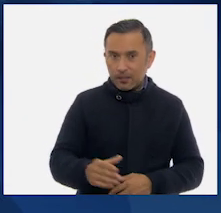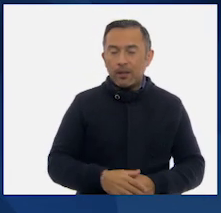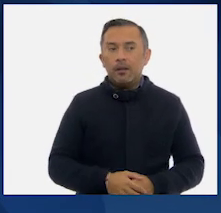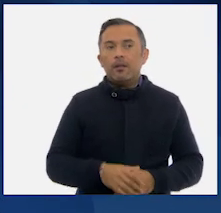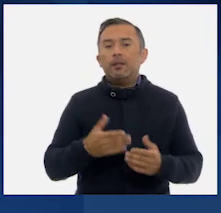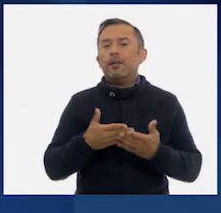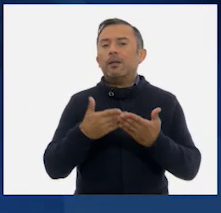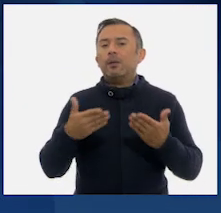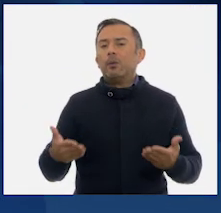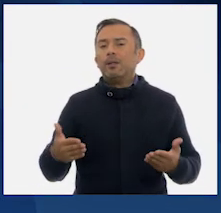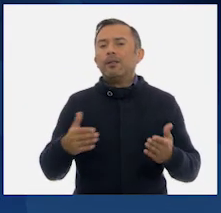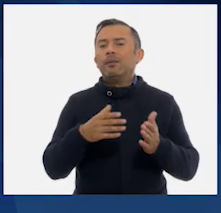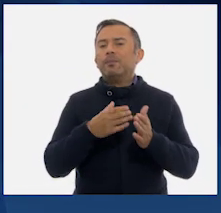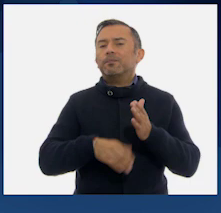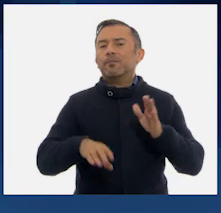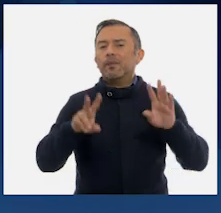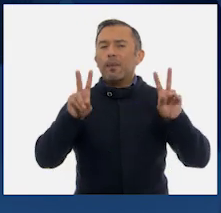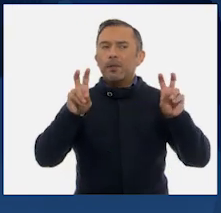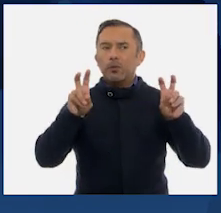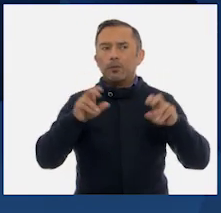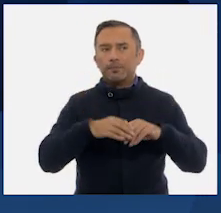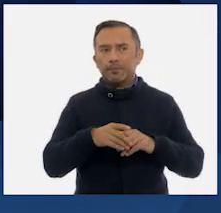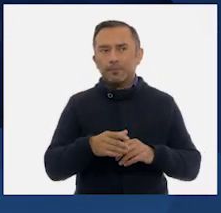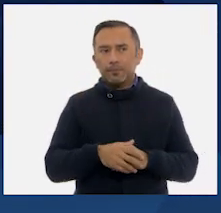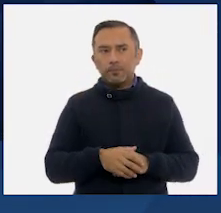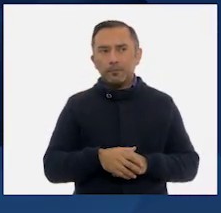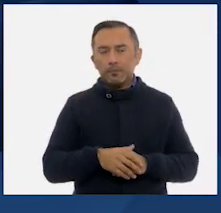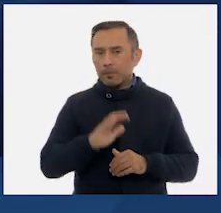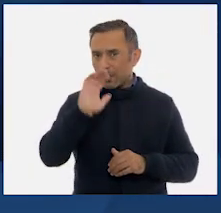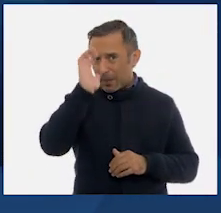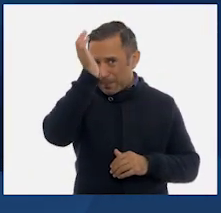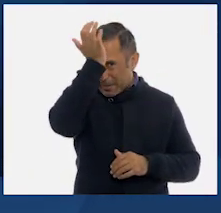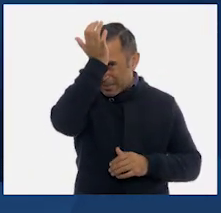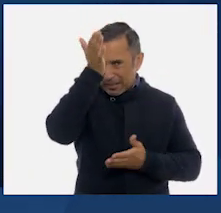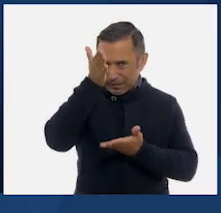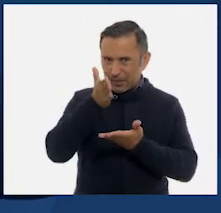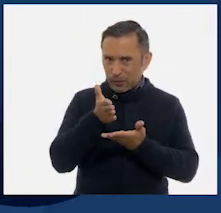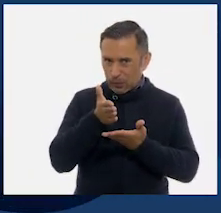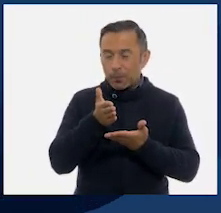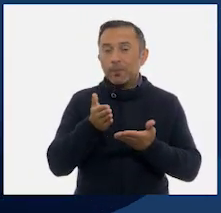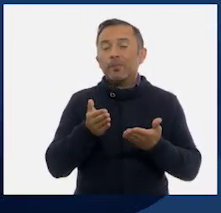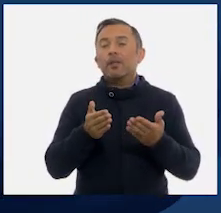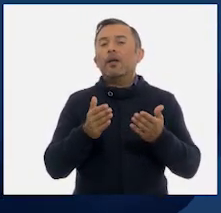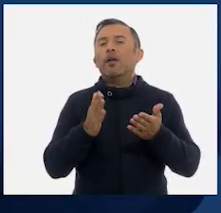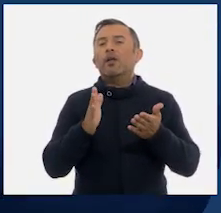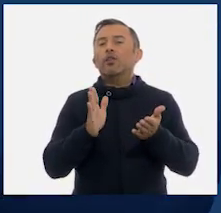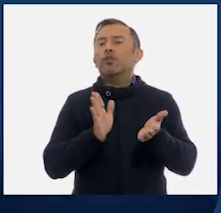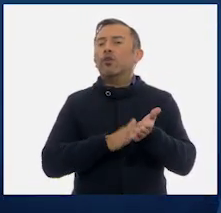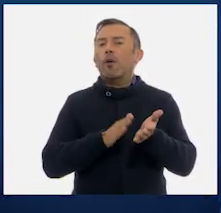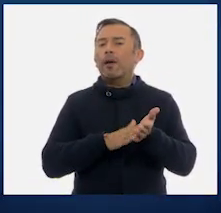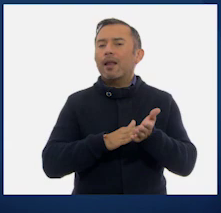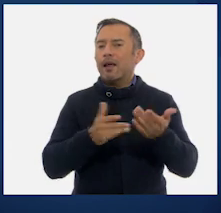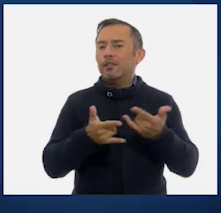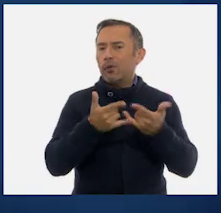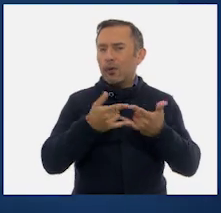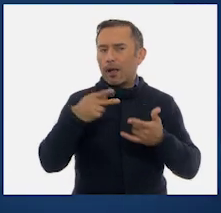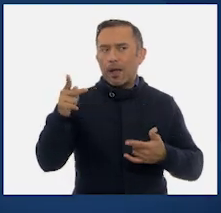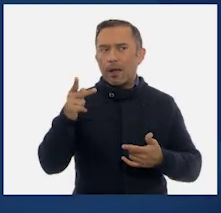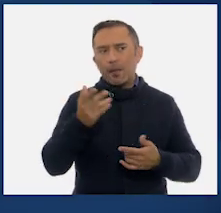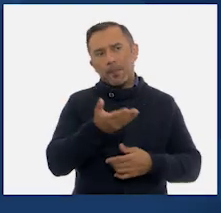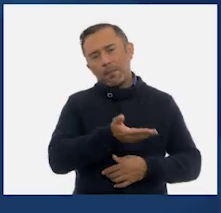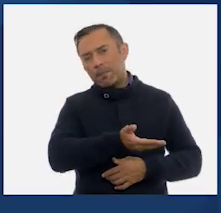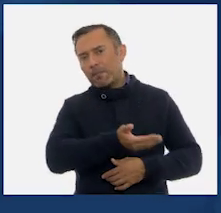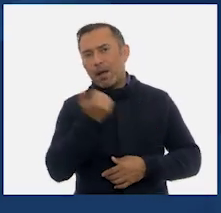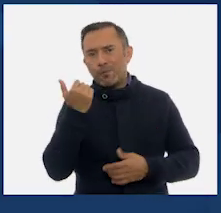capítulo titulado Becerrillo, de la novela histórica Vámonos con Pancho Villa, del escritor chihuahuense